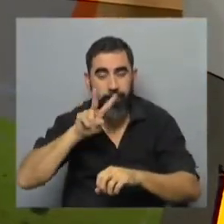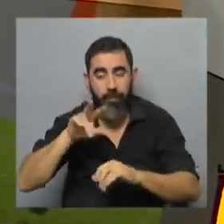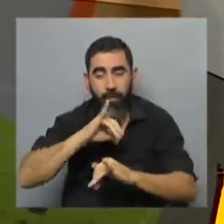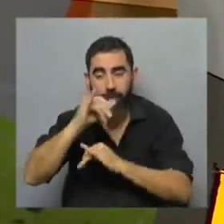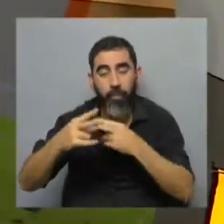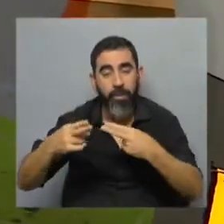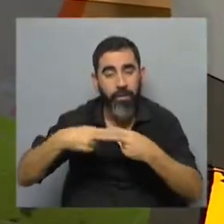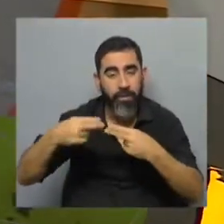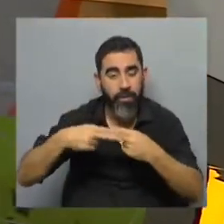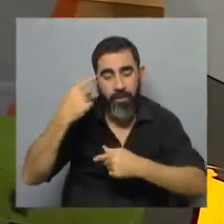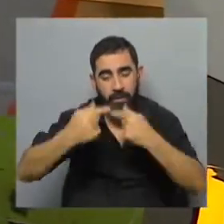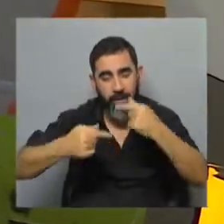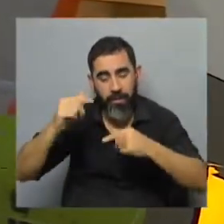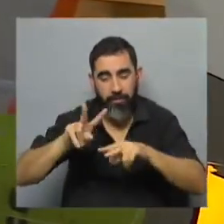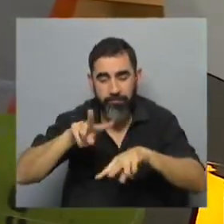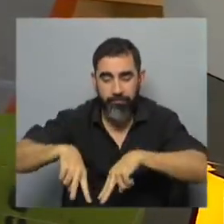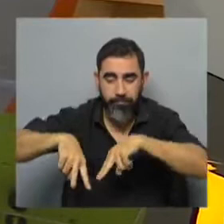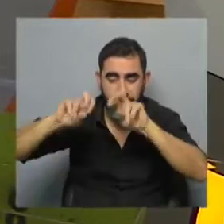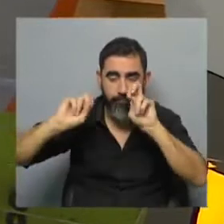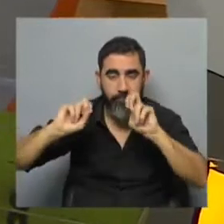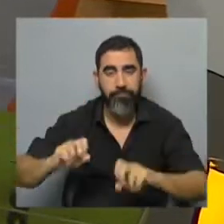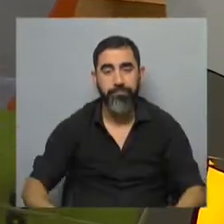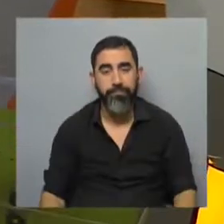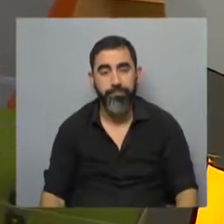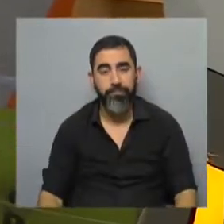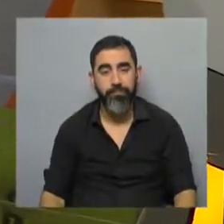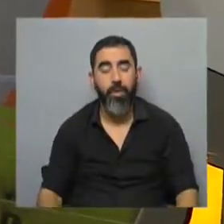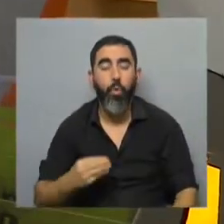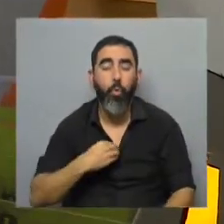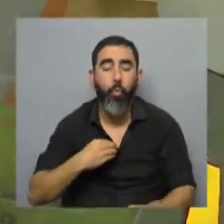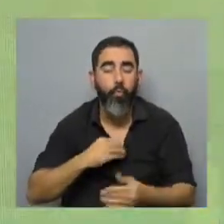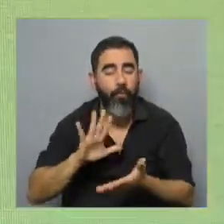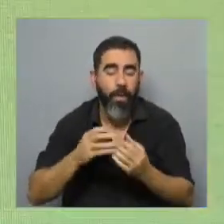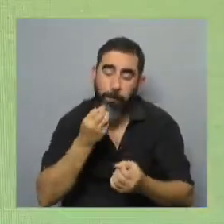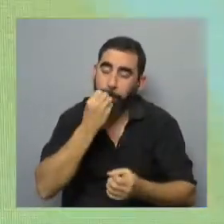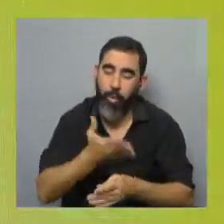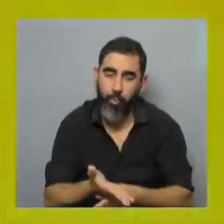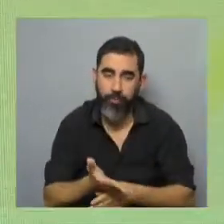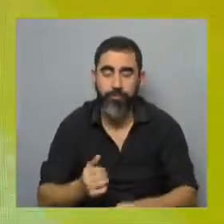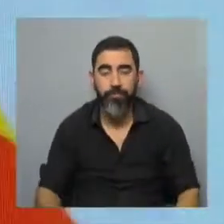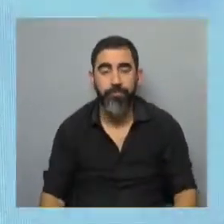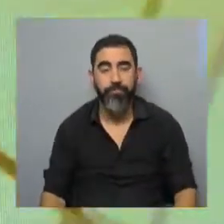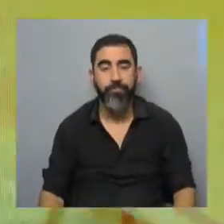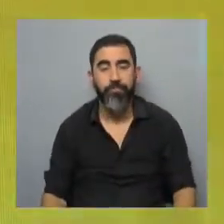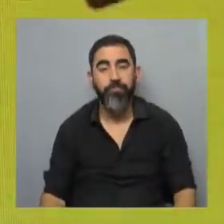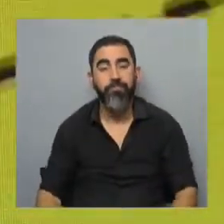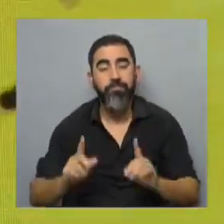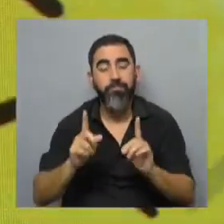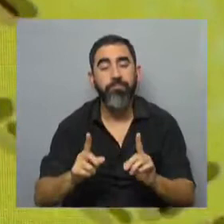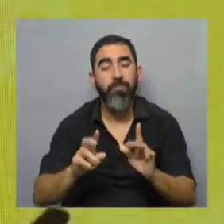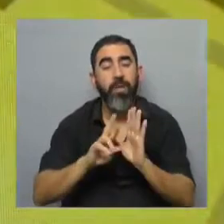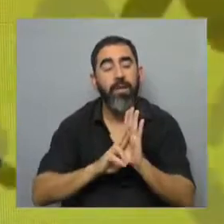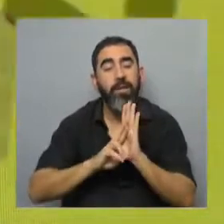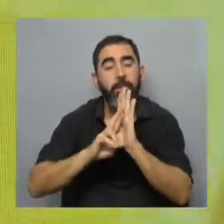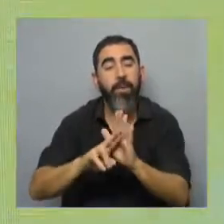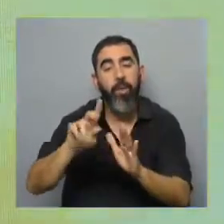internet en varias fuentes, lo más confiable posible. Y sobre todo me baso mucho en